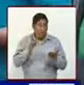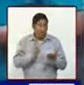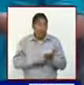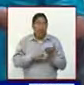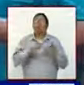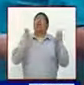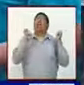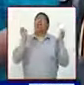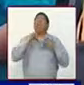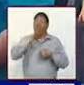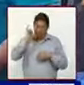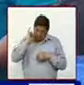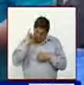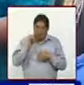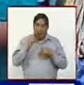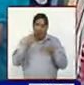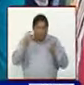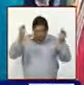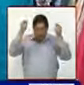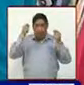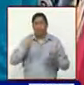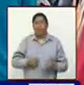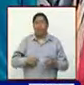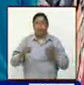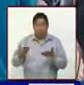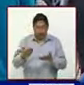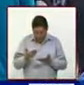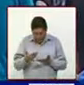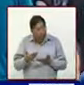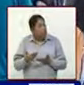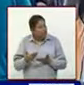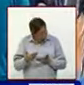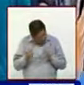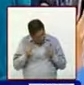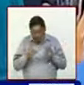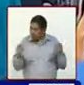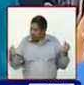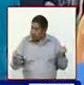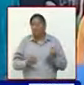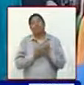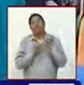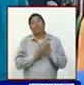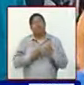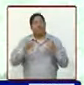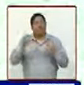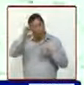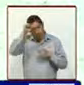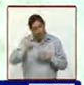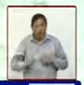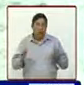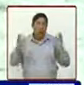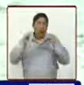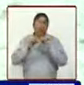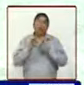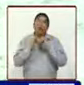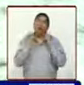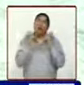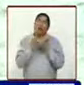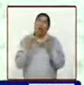dio ayer, para intervenir inmediatamente en aquellos lugares afectados por el desborde de ríos en el sur de la ciudad de La Paz. Un